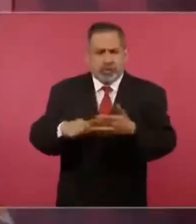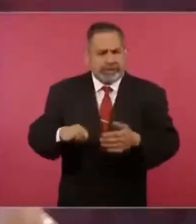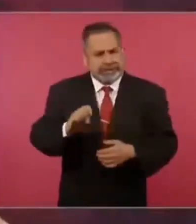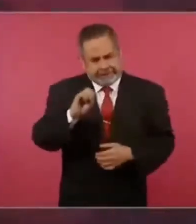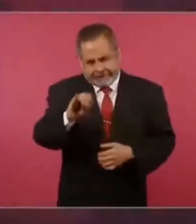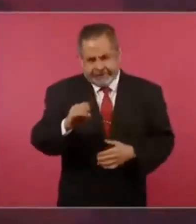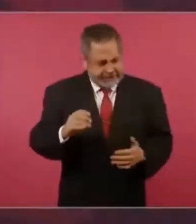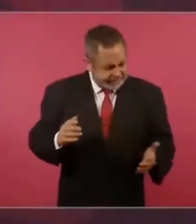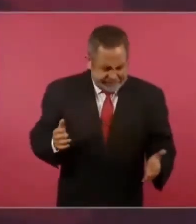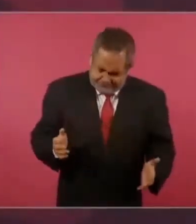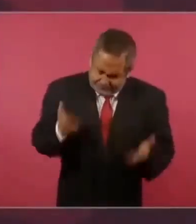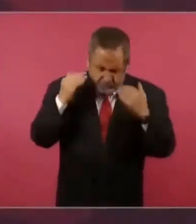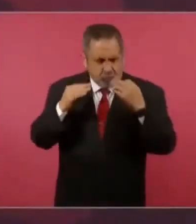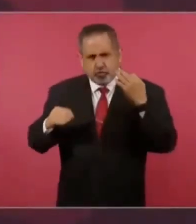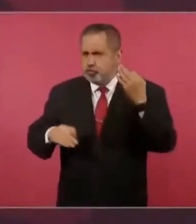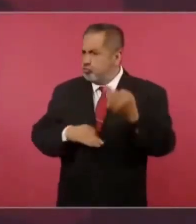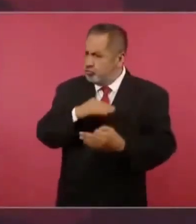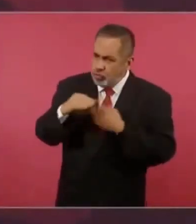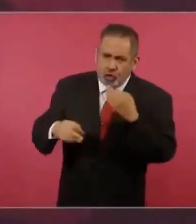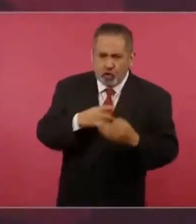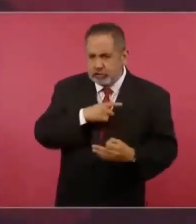todos a votar.